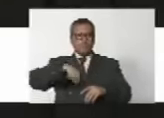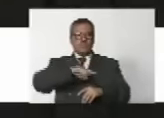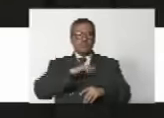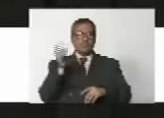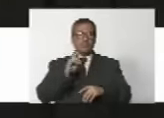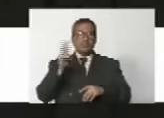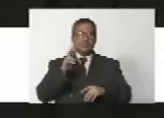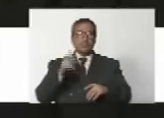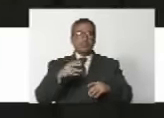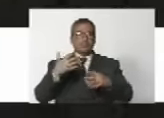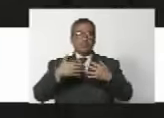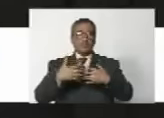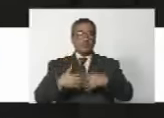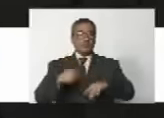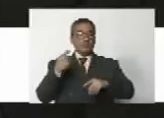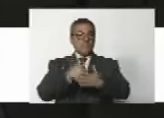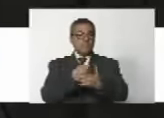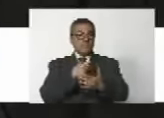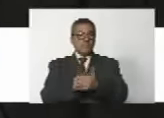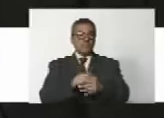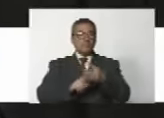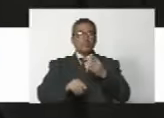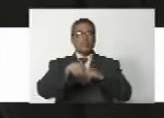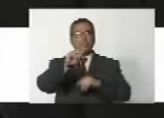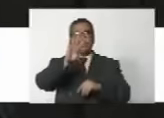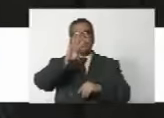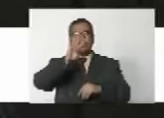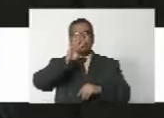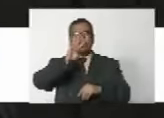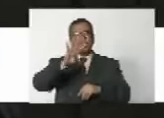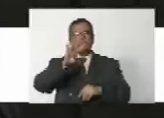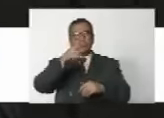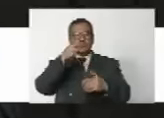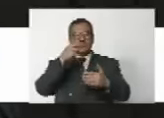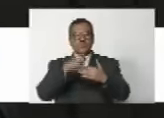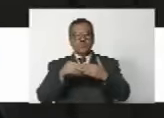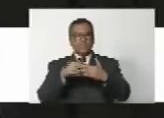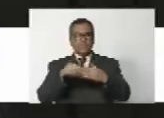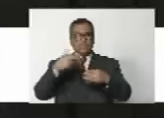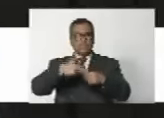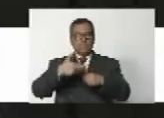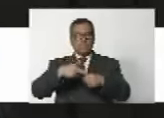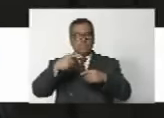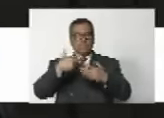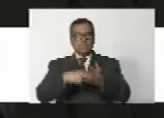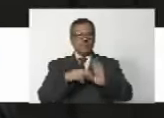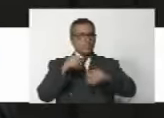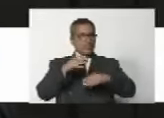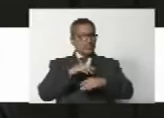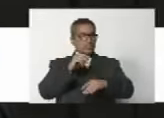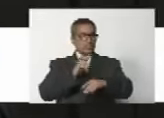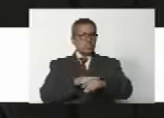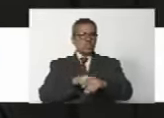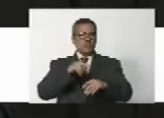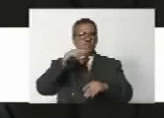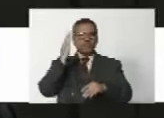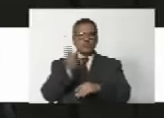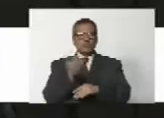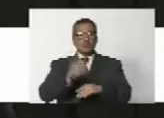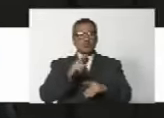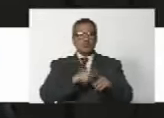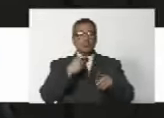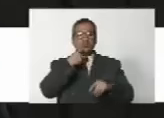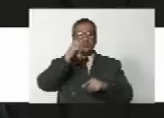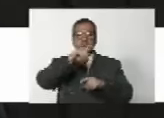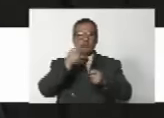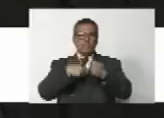Venezuela, los americanos estarán pagando a $4 el litro de gasolina en los Estados Unidos en un año electoral en el que el presidente Biden se somete a la